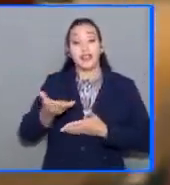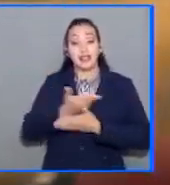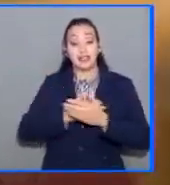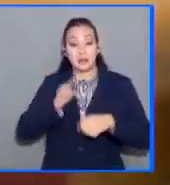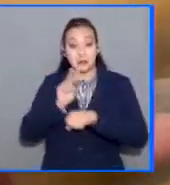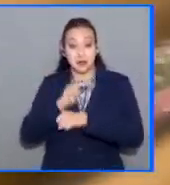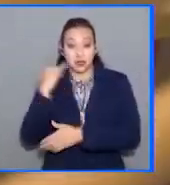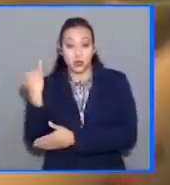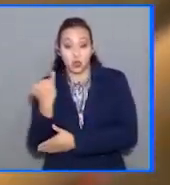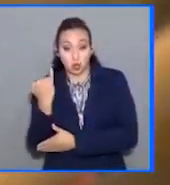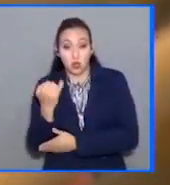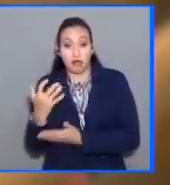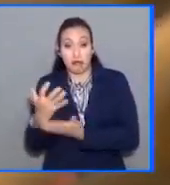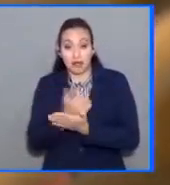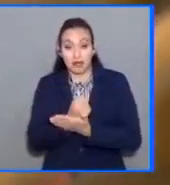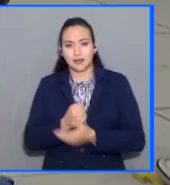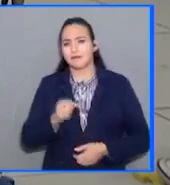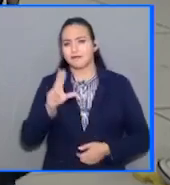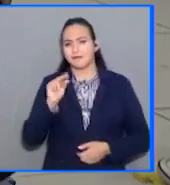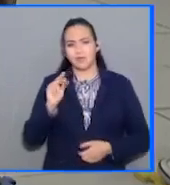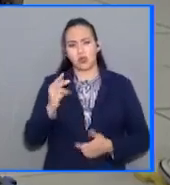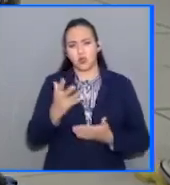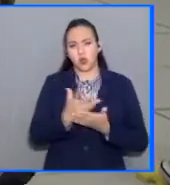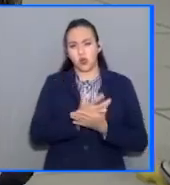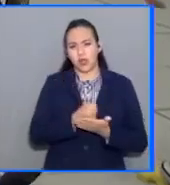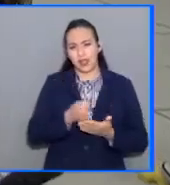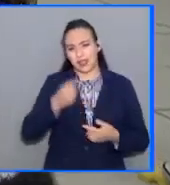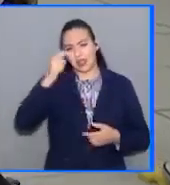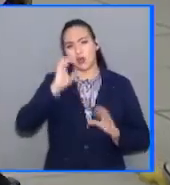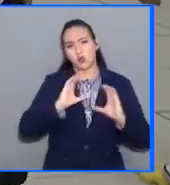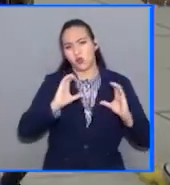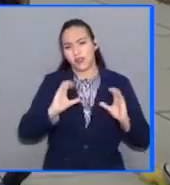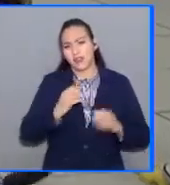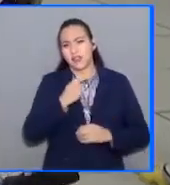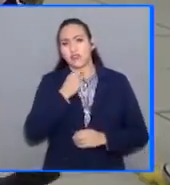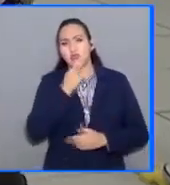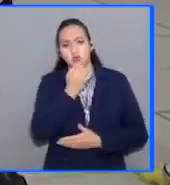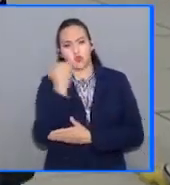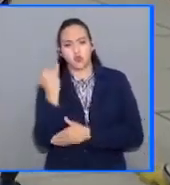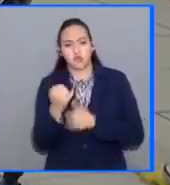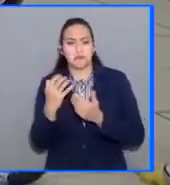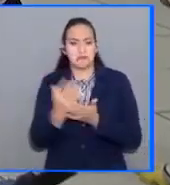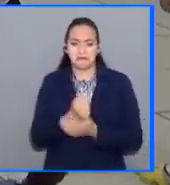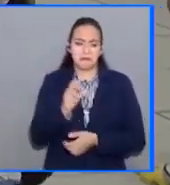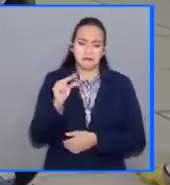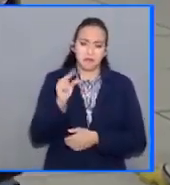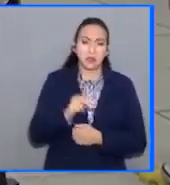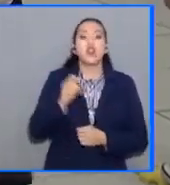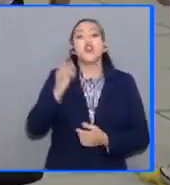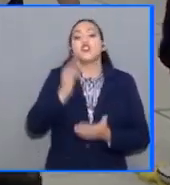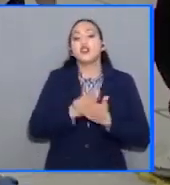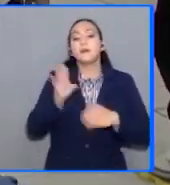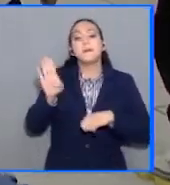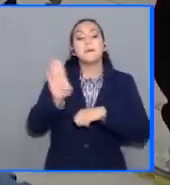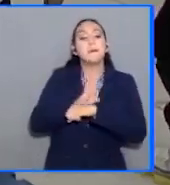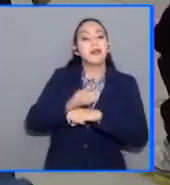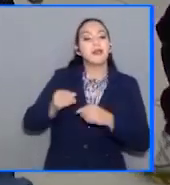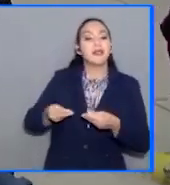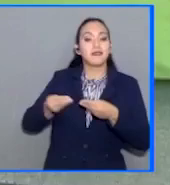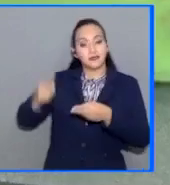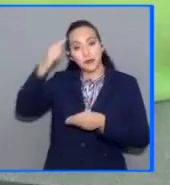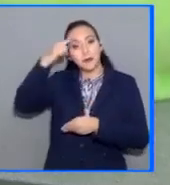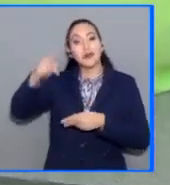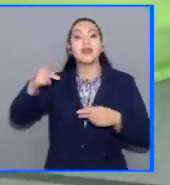no implica un lucro económico directo, ni le genera ganancia alguna, sino que se establece en favor de la madre o